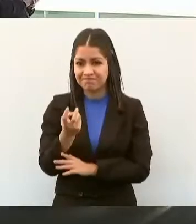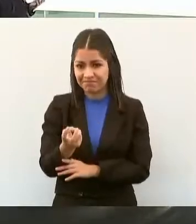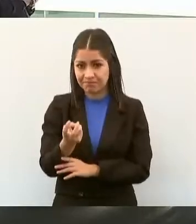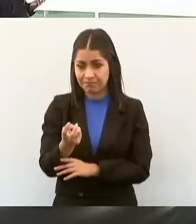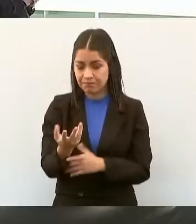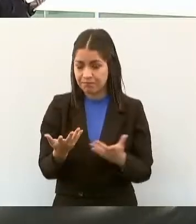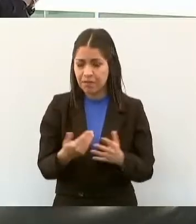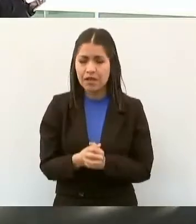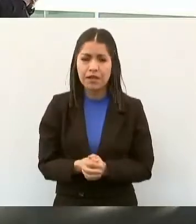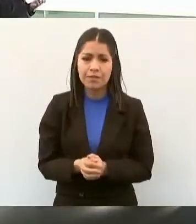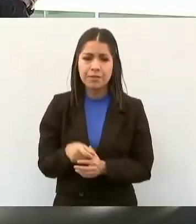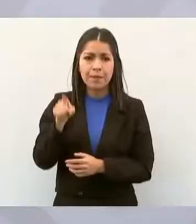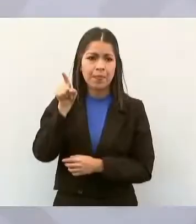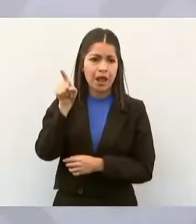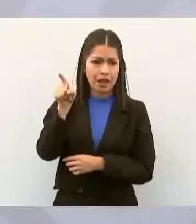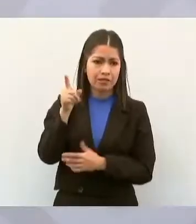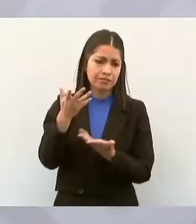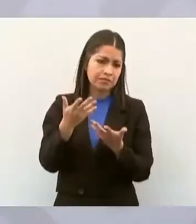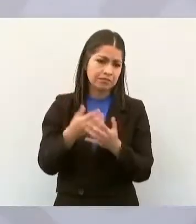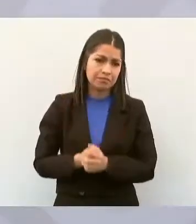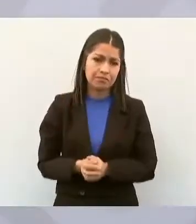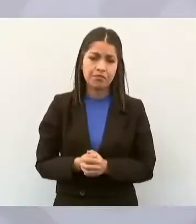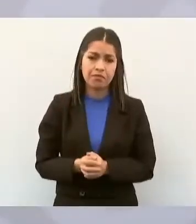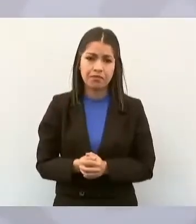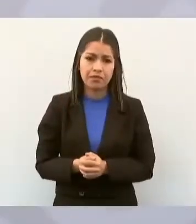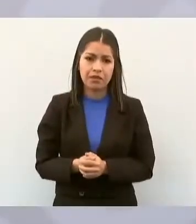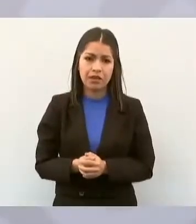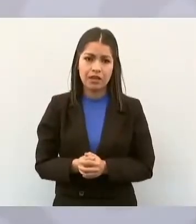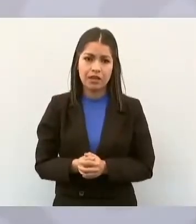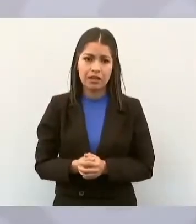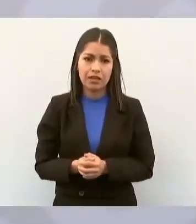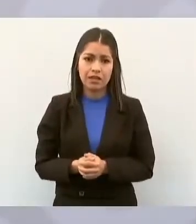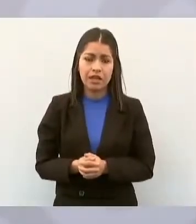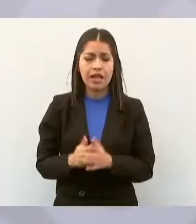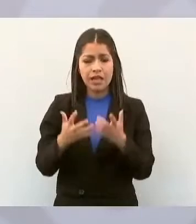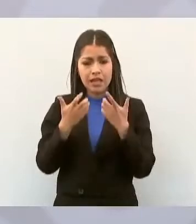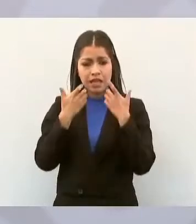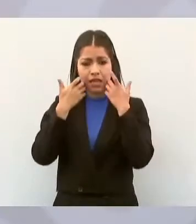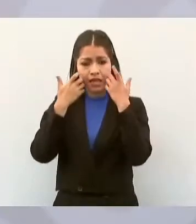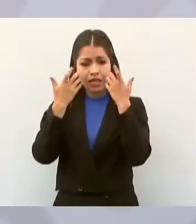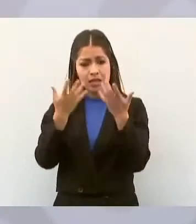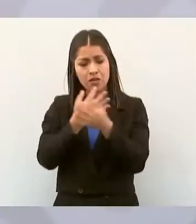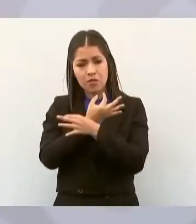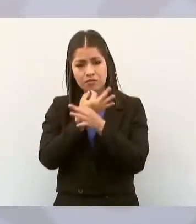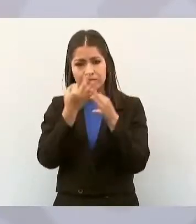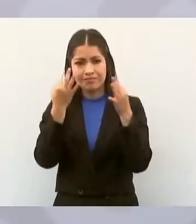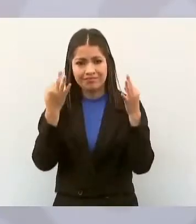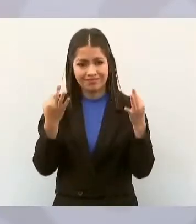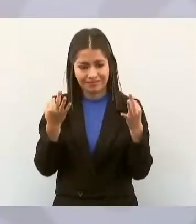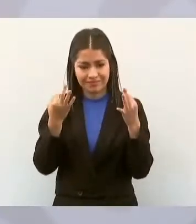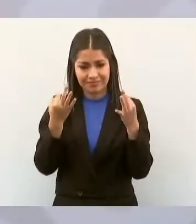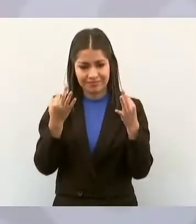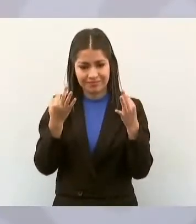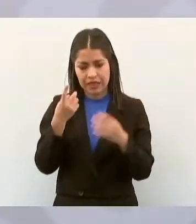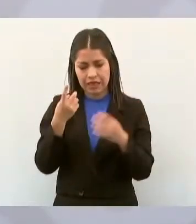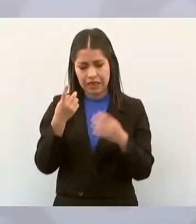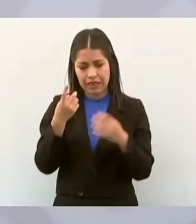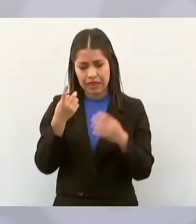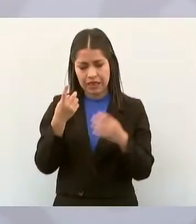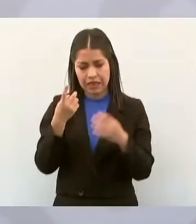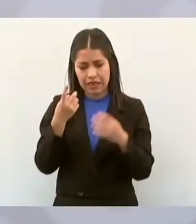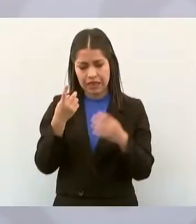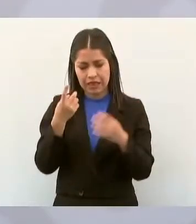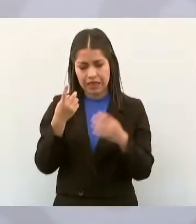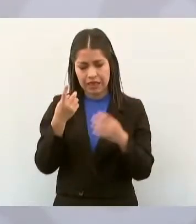Ahí solo comentar, señor presidente, que el